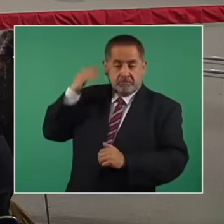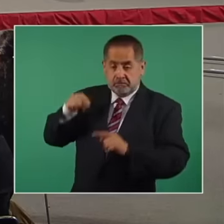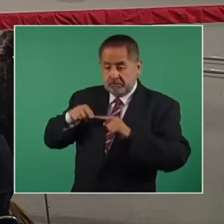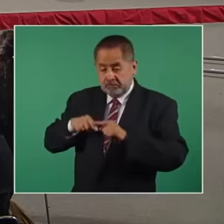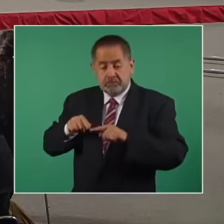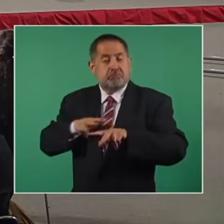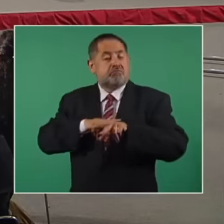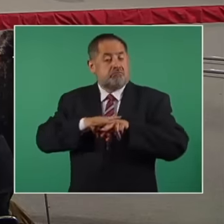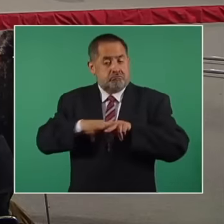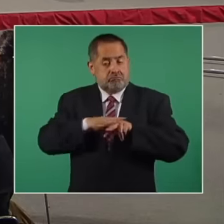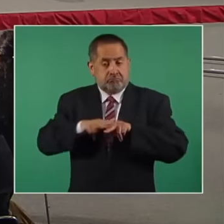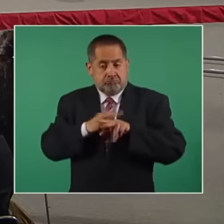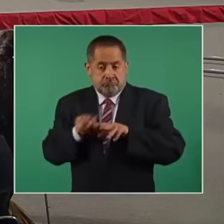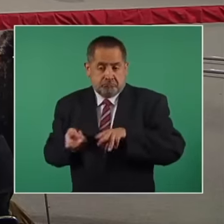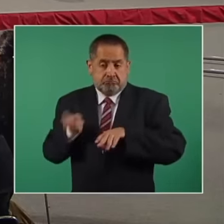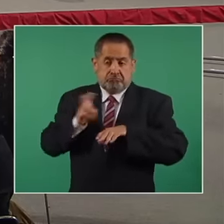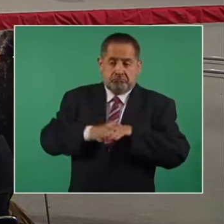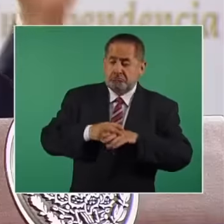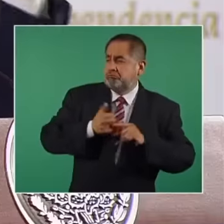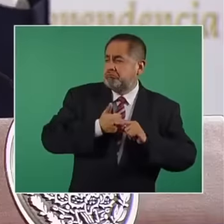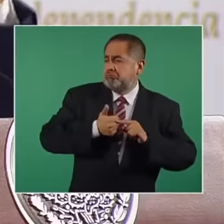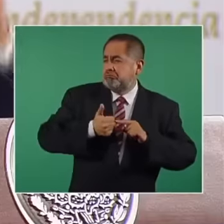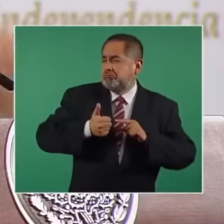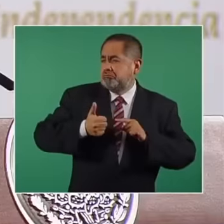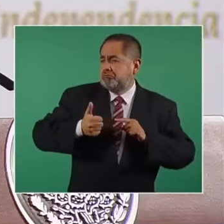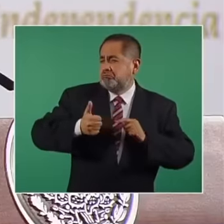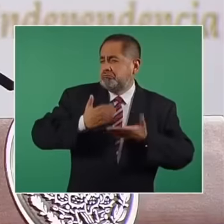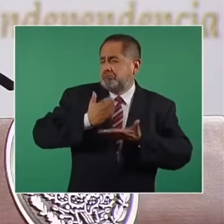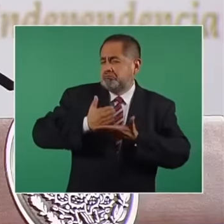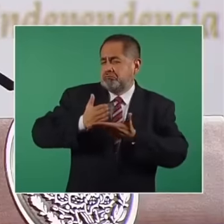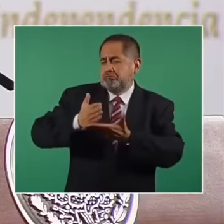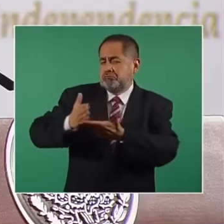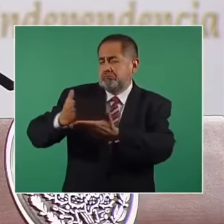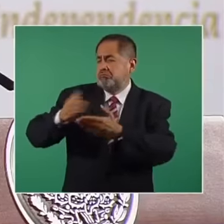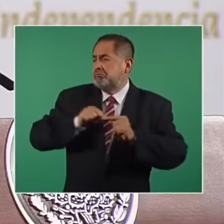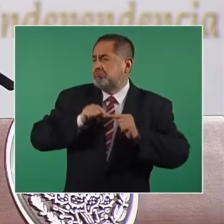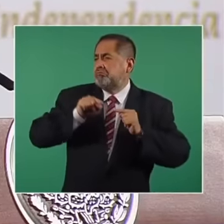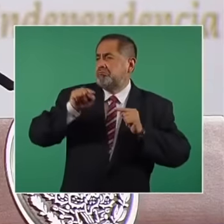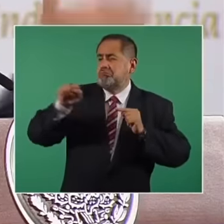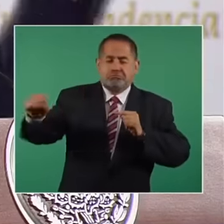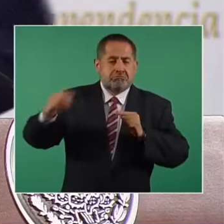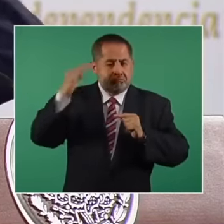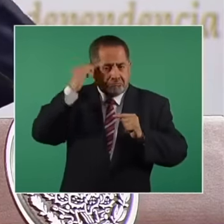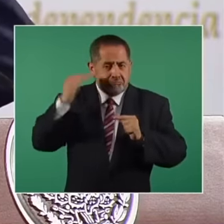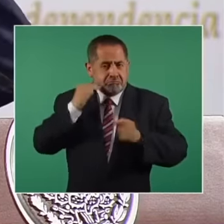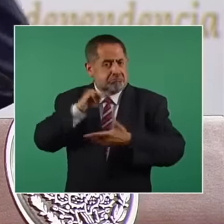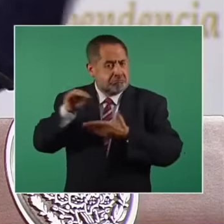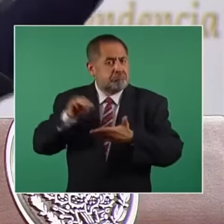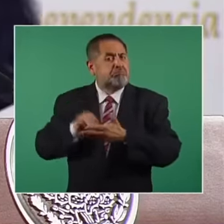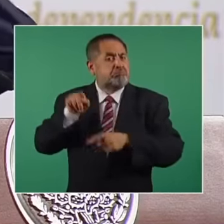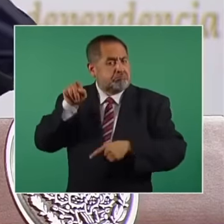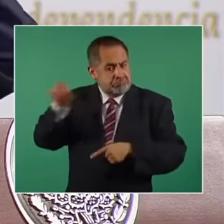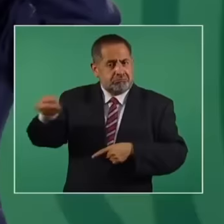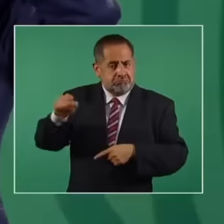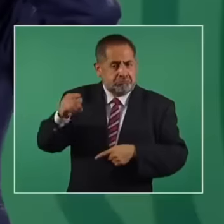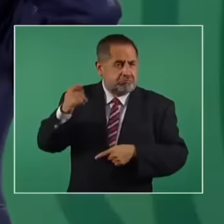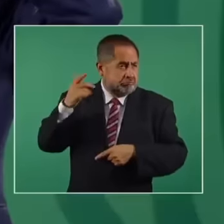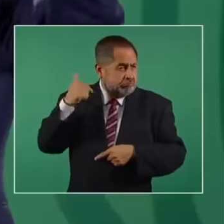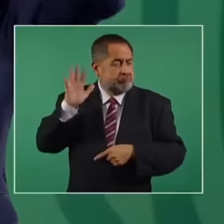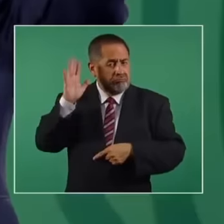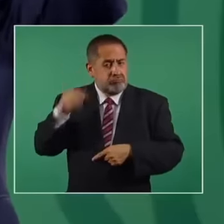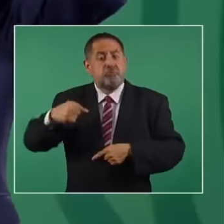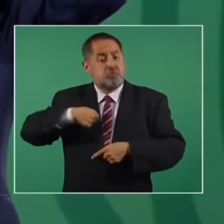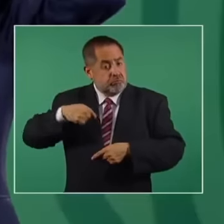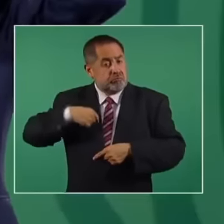Mérida. En tren, yo lo he dicho,